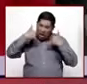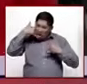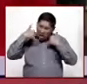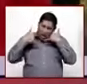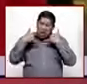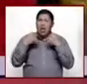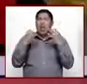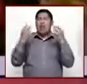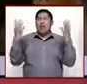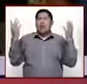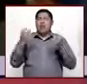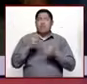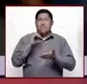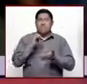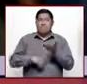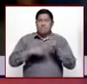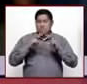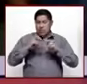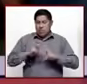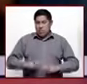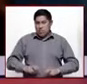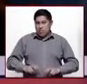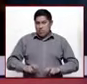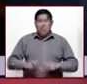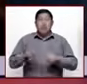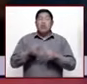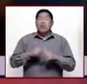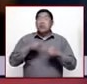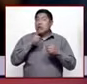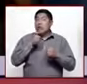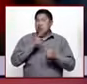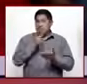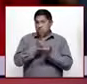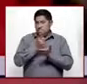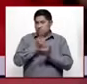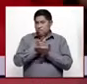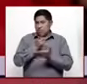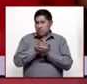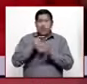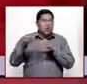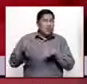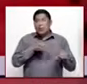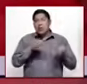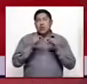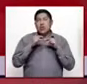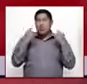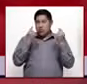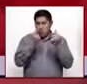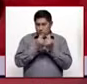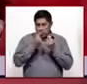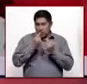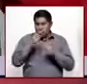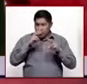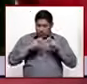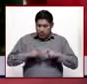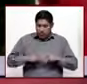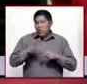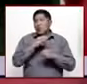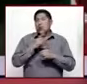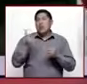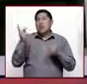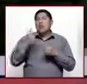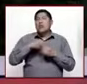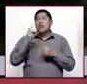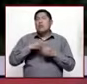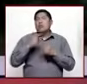fueron secuestrados para la investigación. Los detenidos son acusados de pertenecer a la banda delincuencial y haber